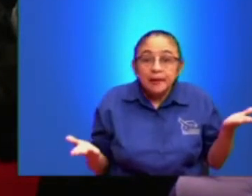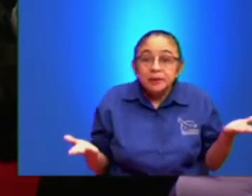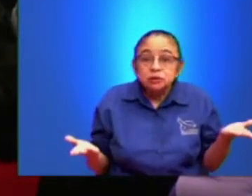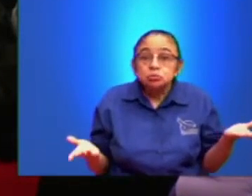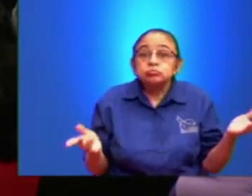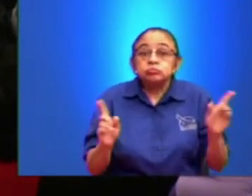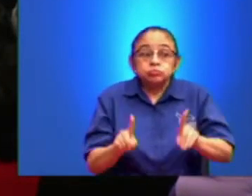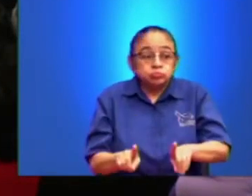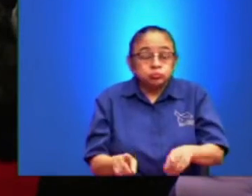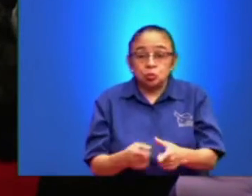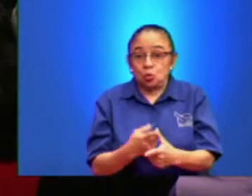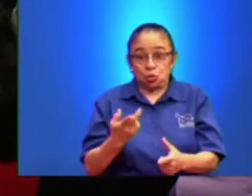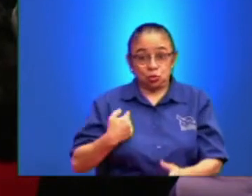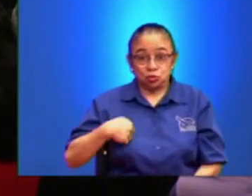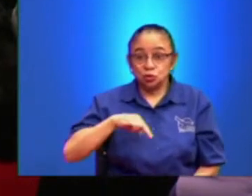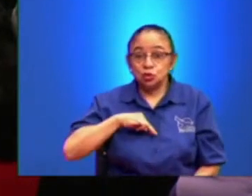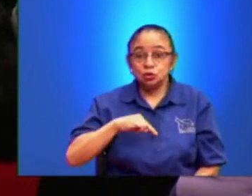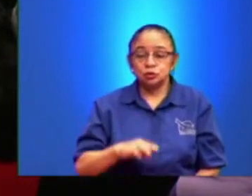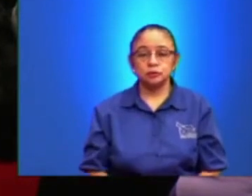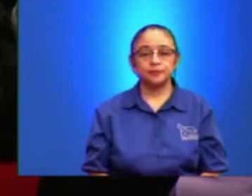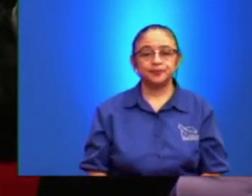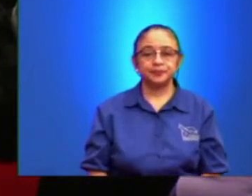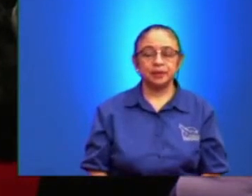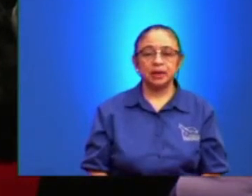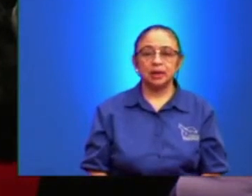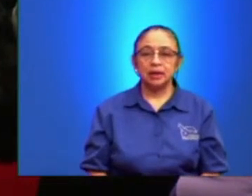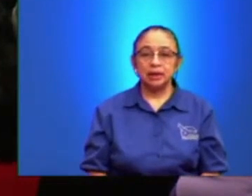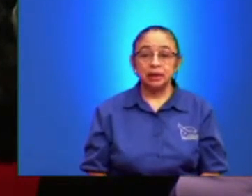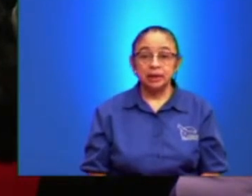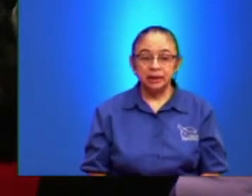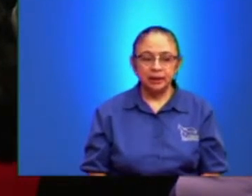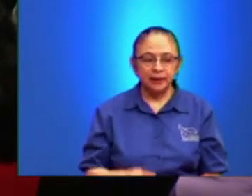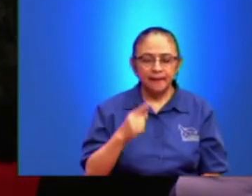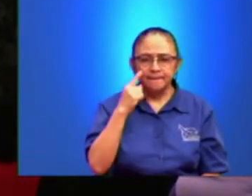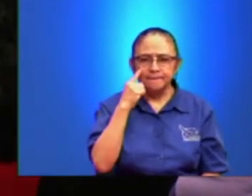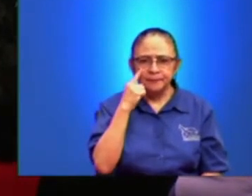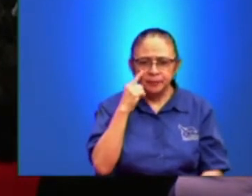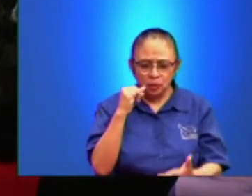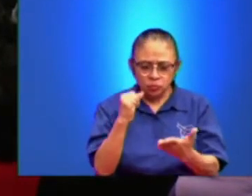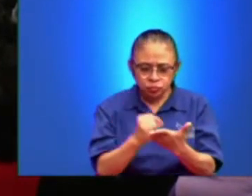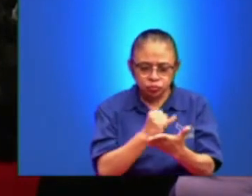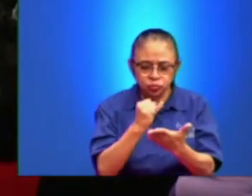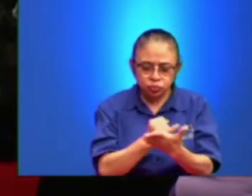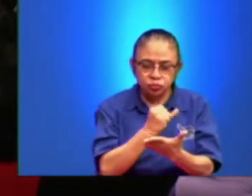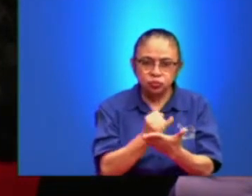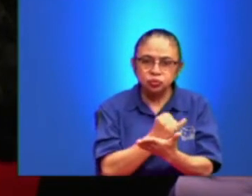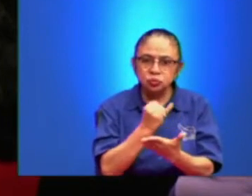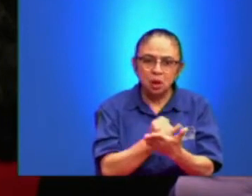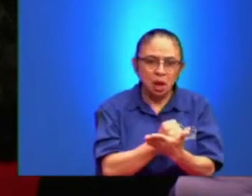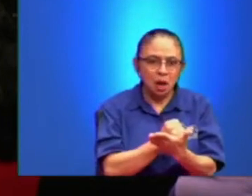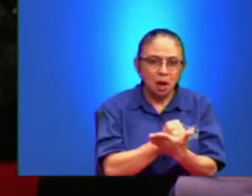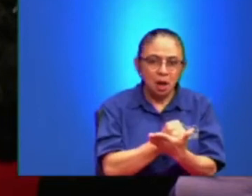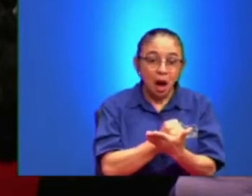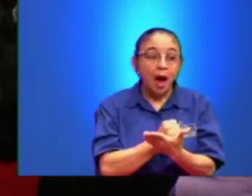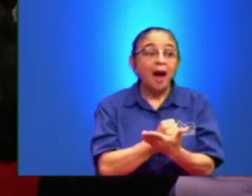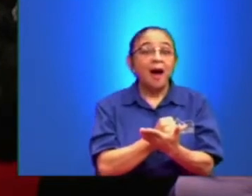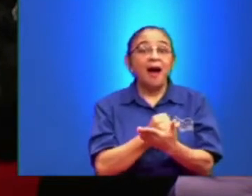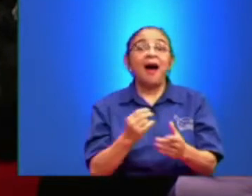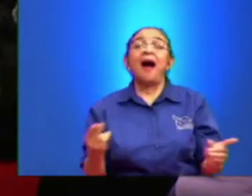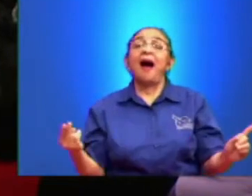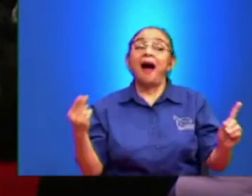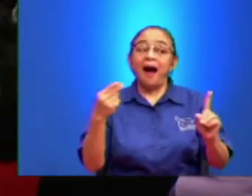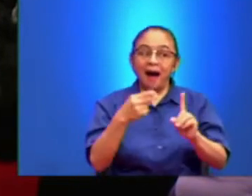que pasó con nosotros y que indagaron diligentemente inquirieron hasta que encontraron que estaban